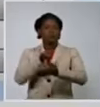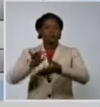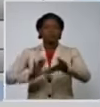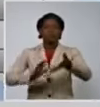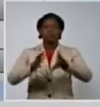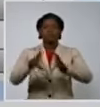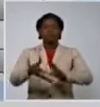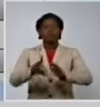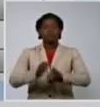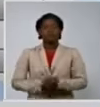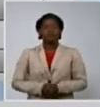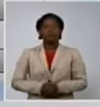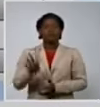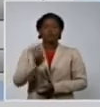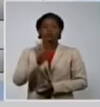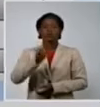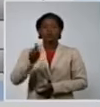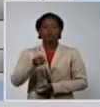el